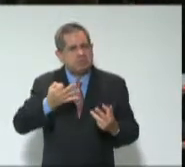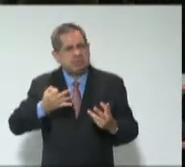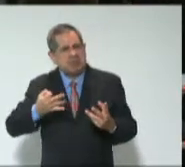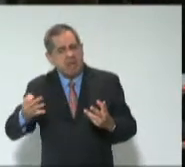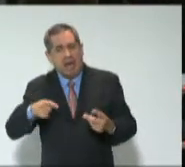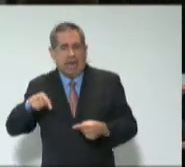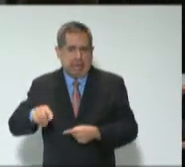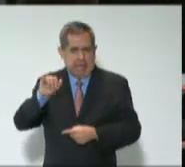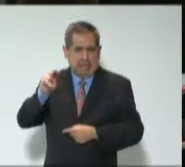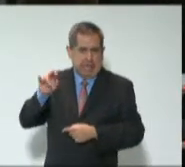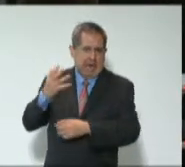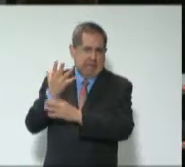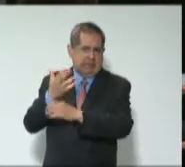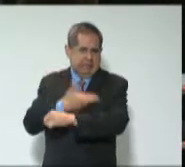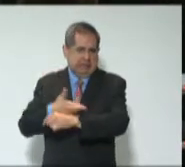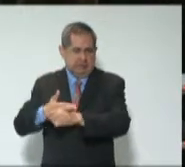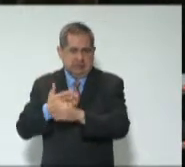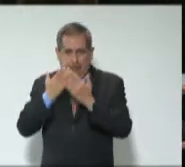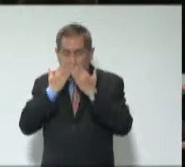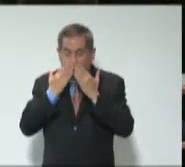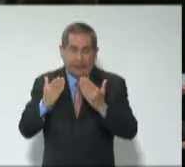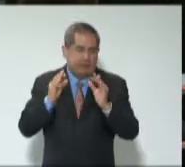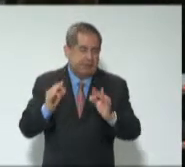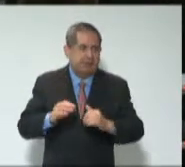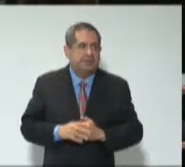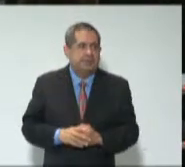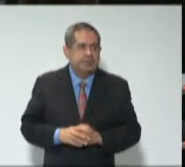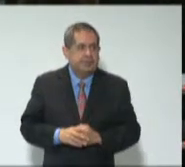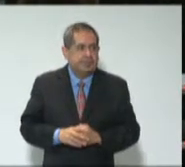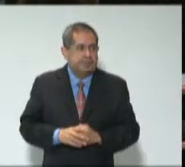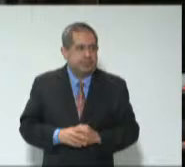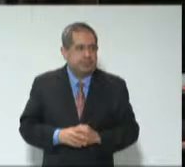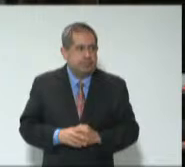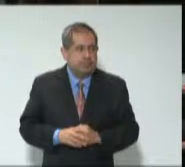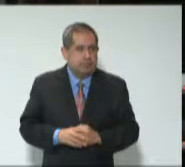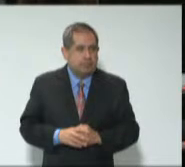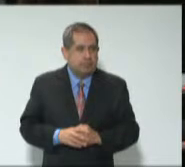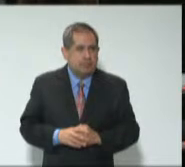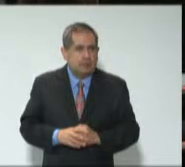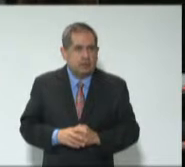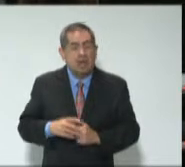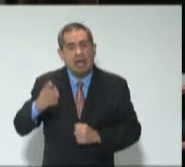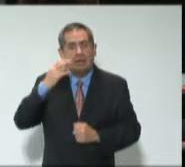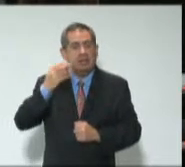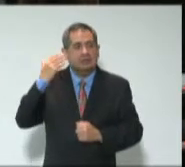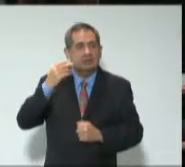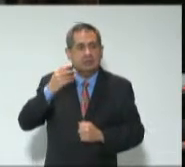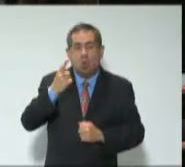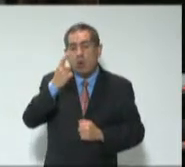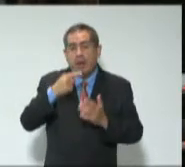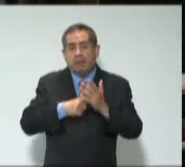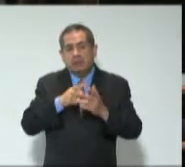acceso a la información este como solo se suspendió en en